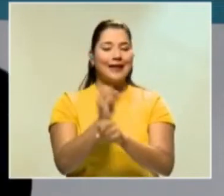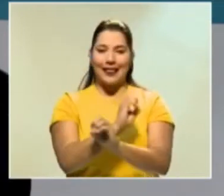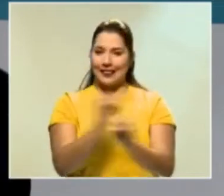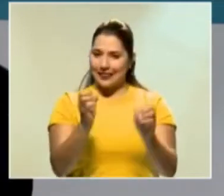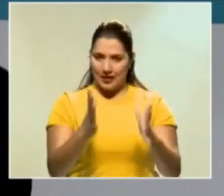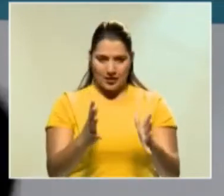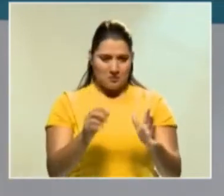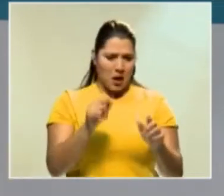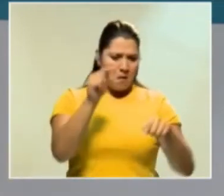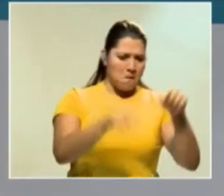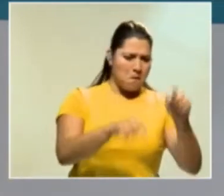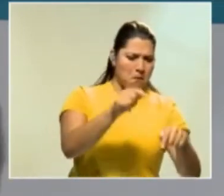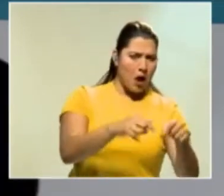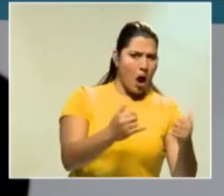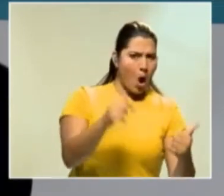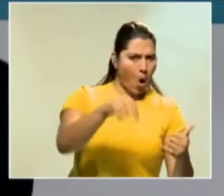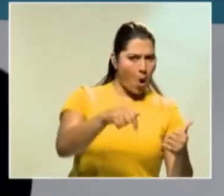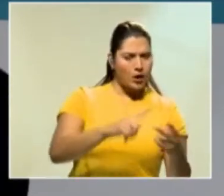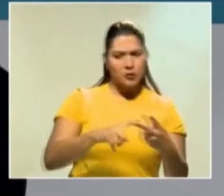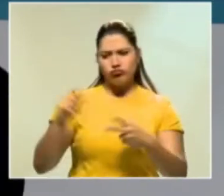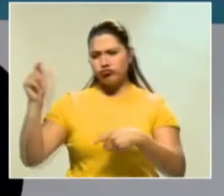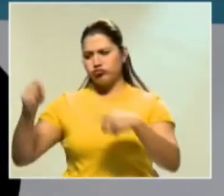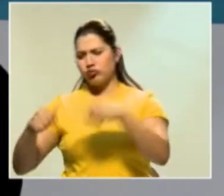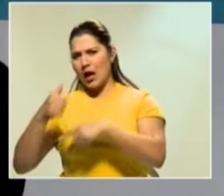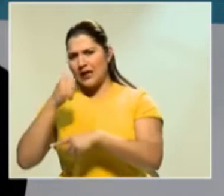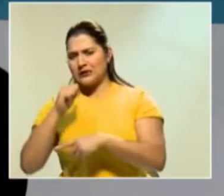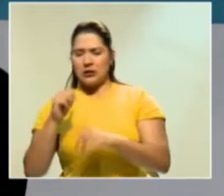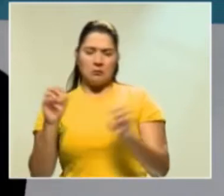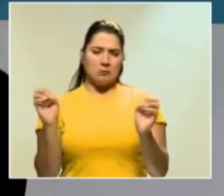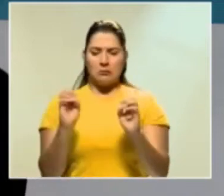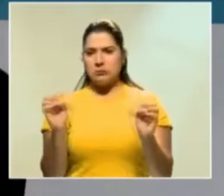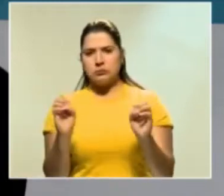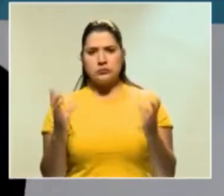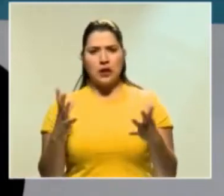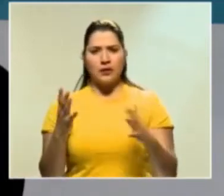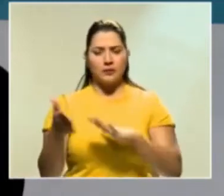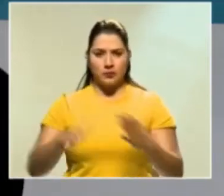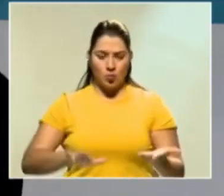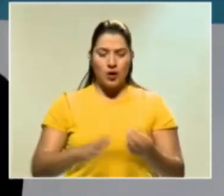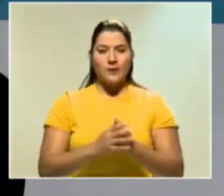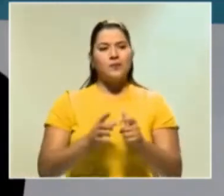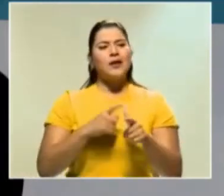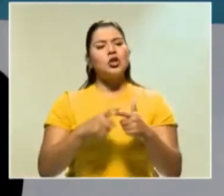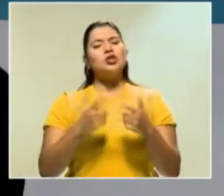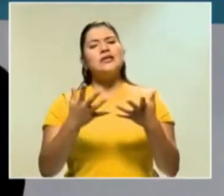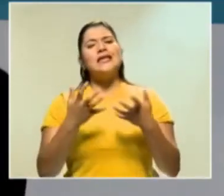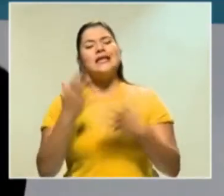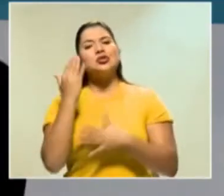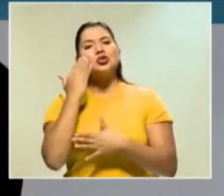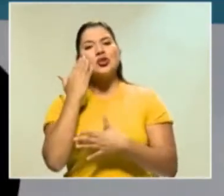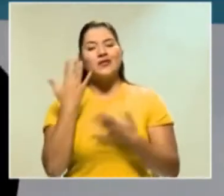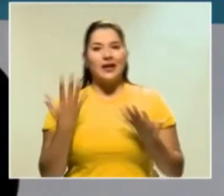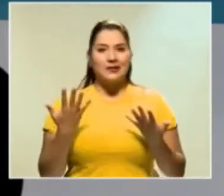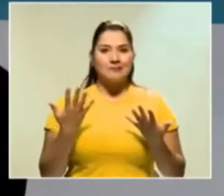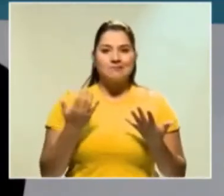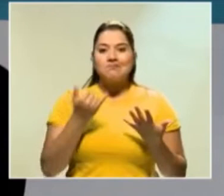lectura diplomática ante estos eventos militares y ante esta escalada entre Estados Unidos